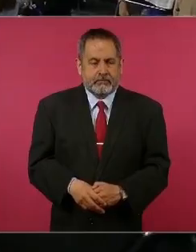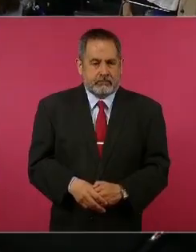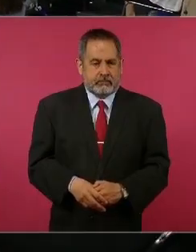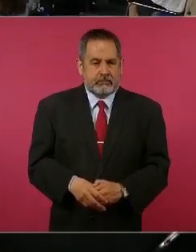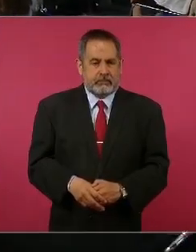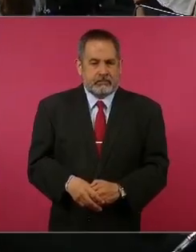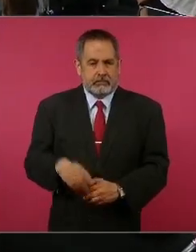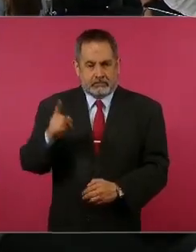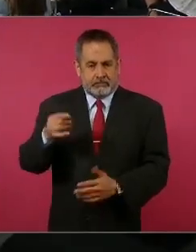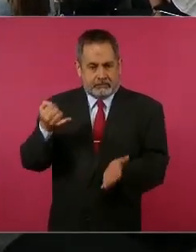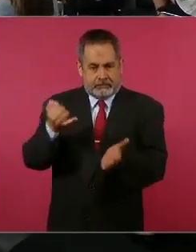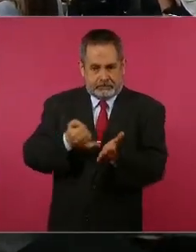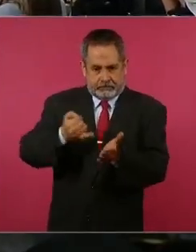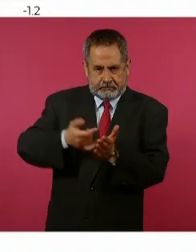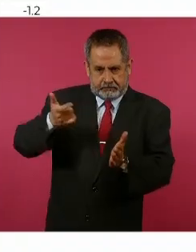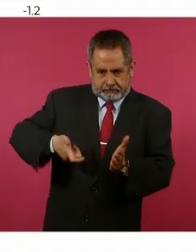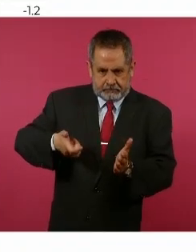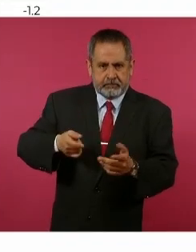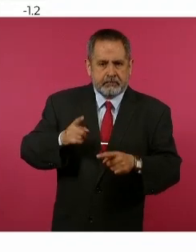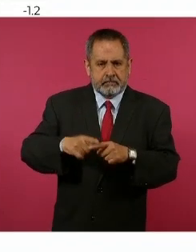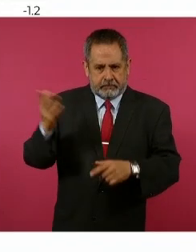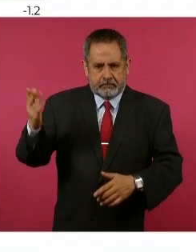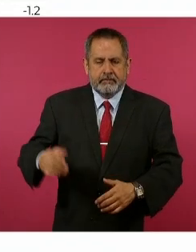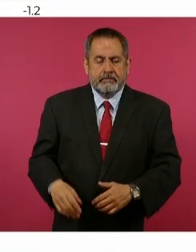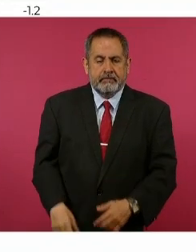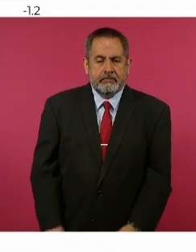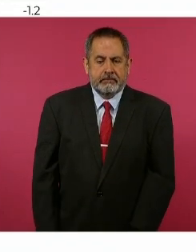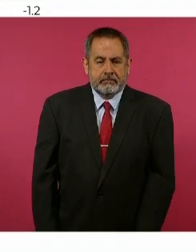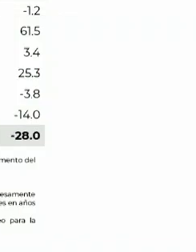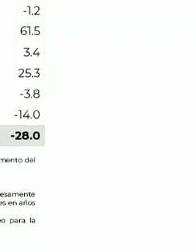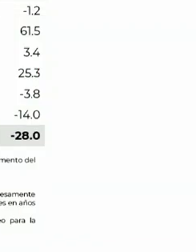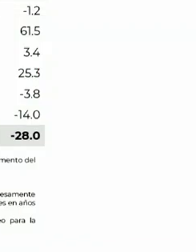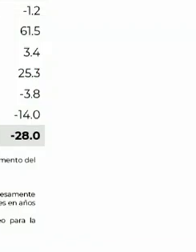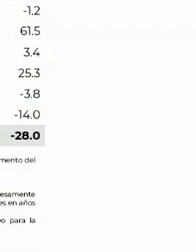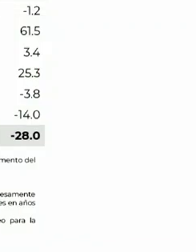Estos son tributarios, son los impuestos.